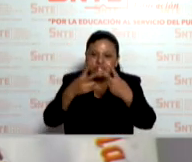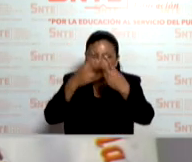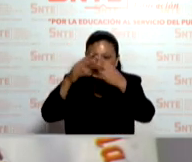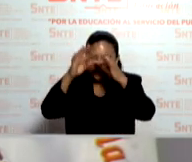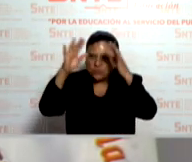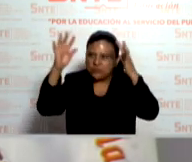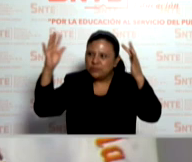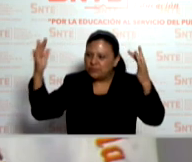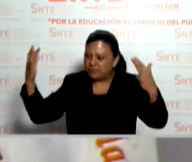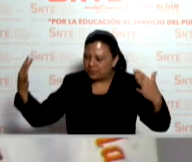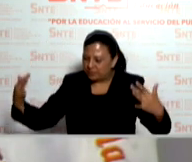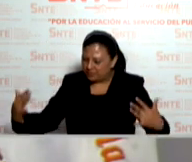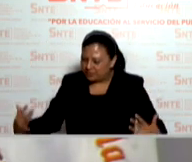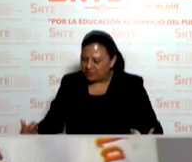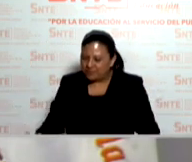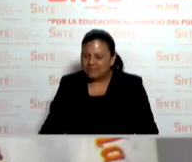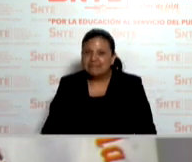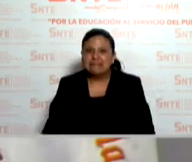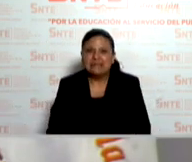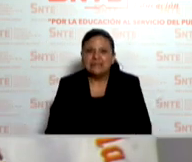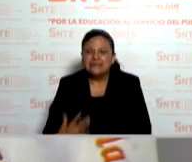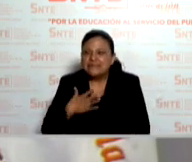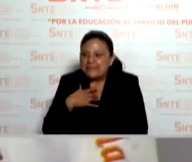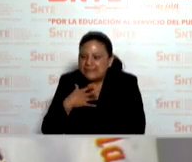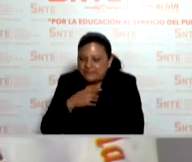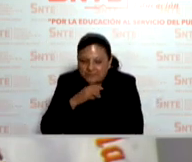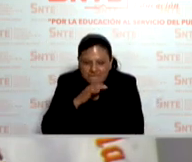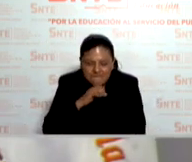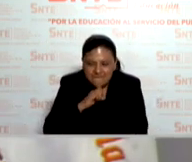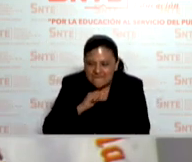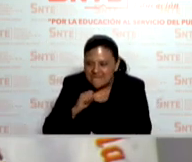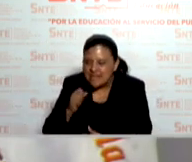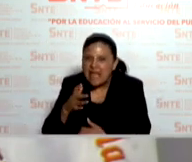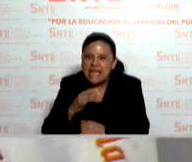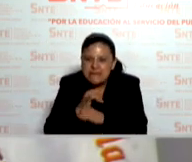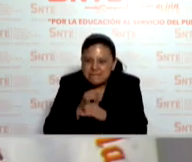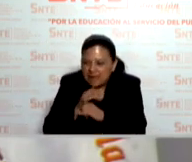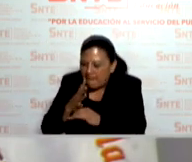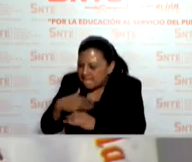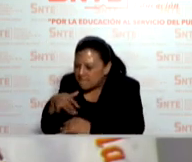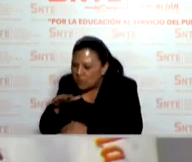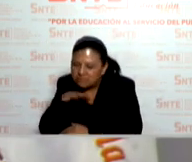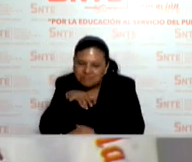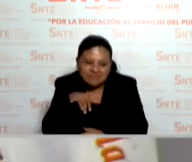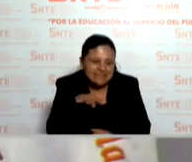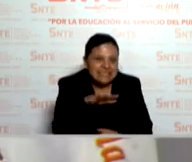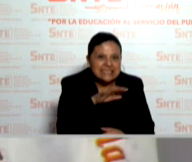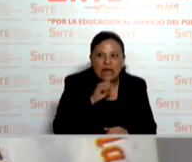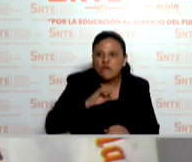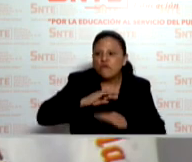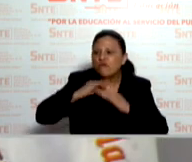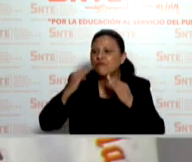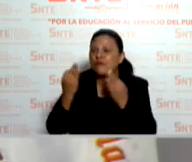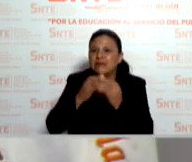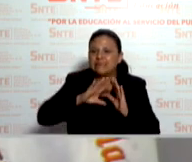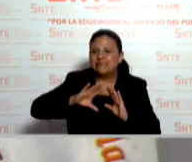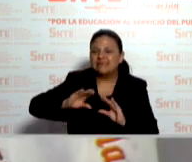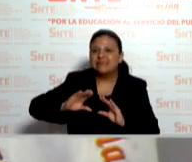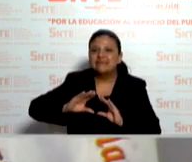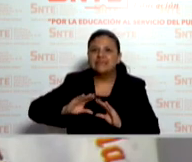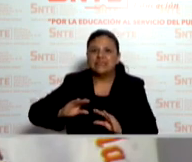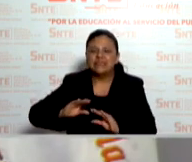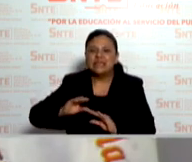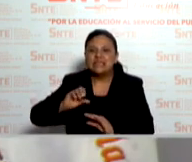por compartir su curiosidad la motivó a desarrollar nuevas formas de enseñanza a través de la metodología